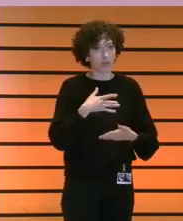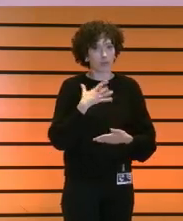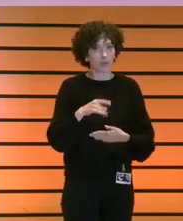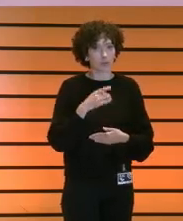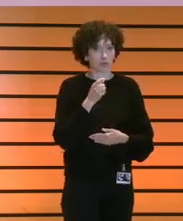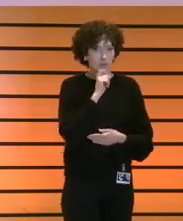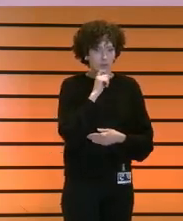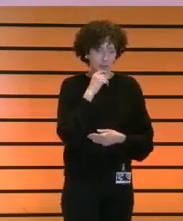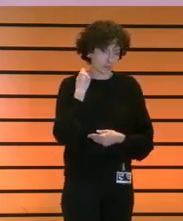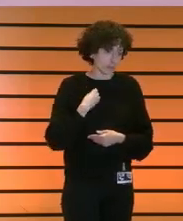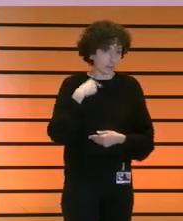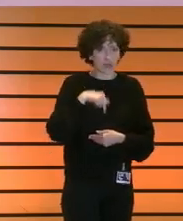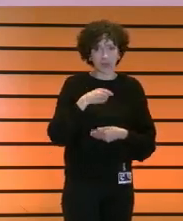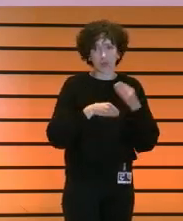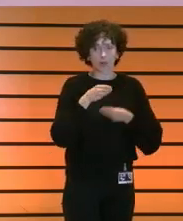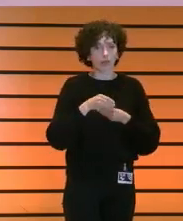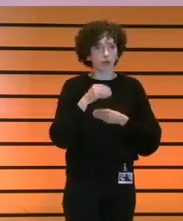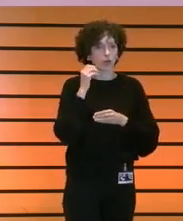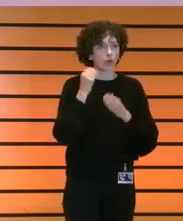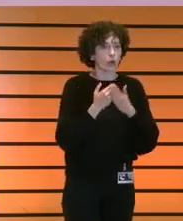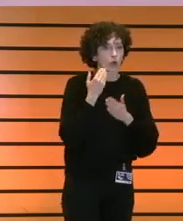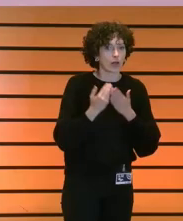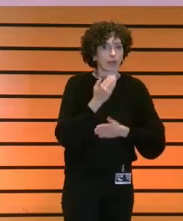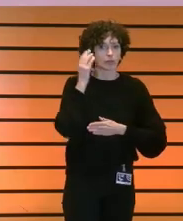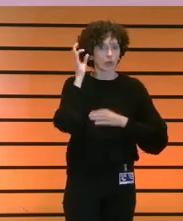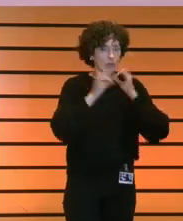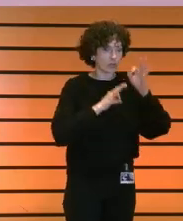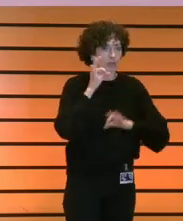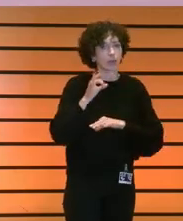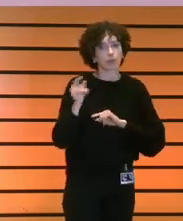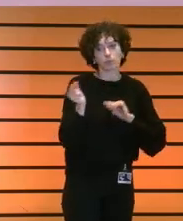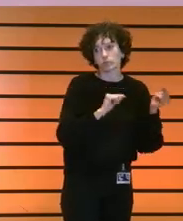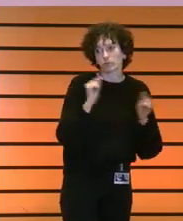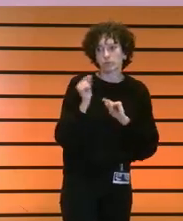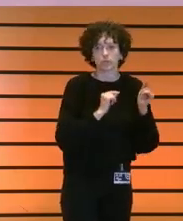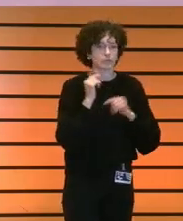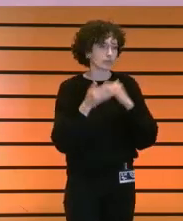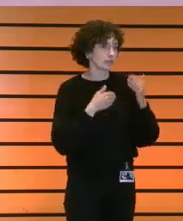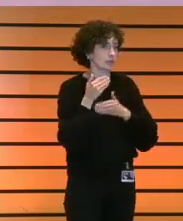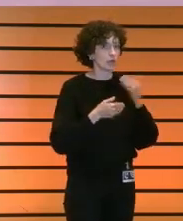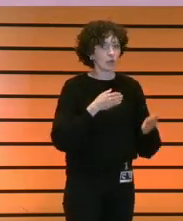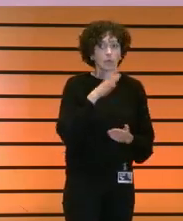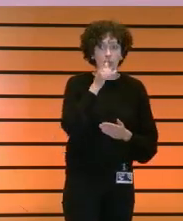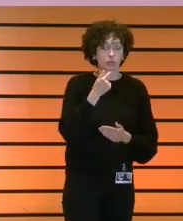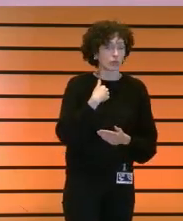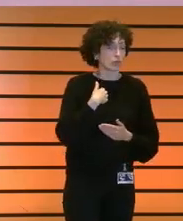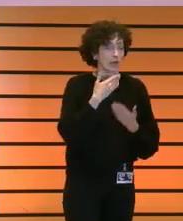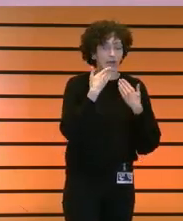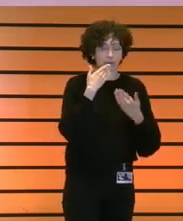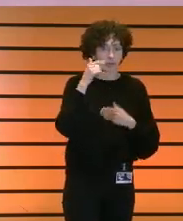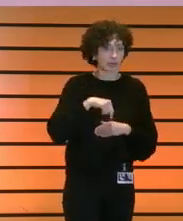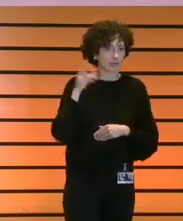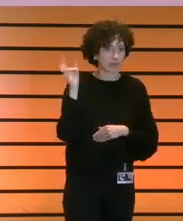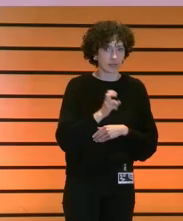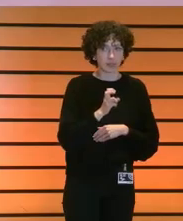aquí. Convocando jornadas, difundiendo, etcétera, etcétera. Y por eso, pues, agradecidísimas de venir aquí